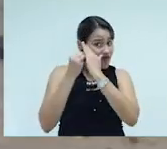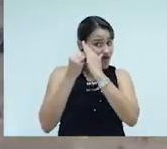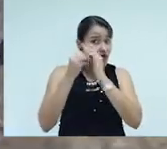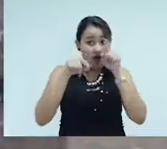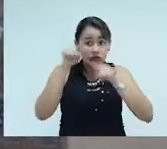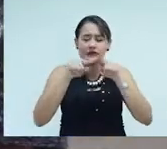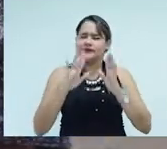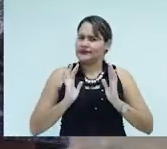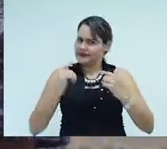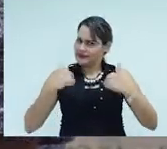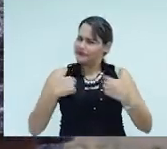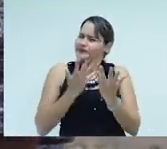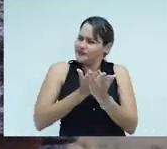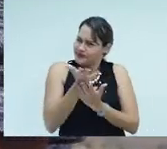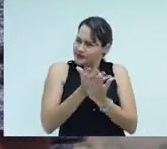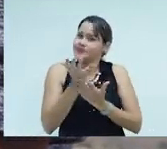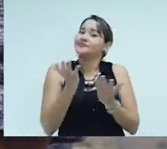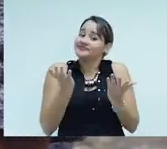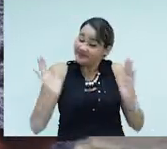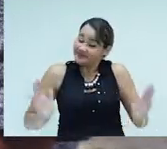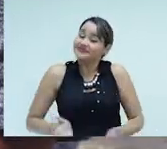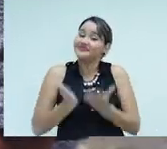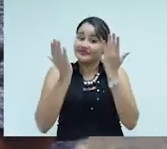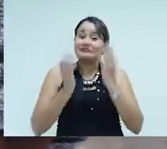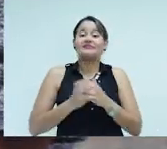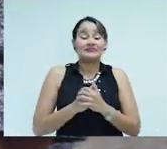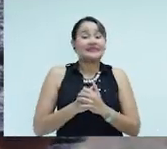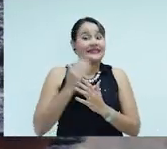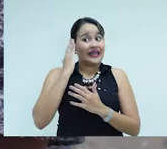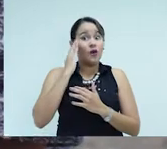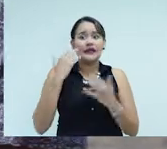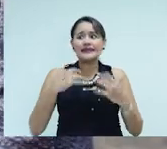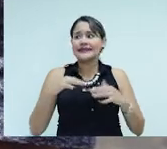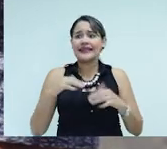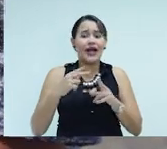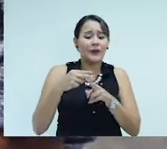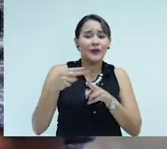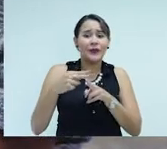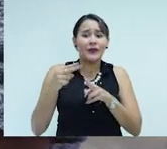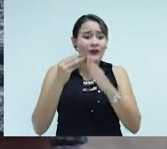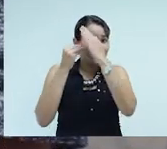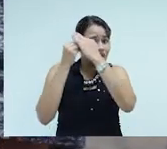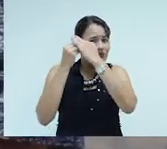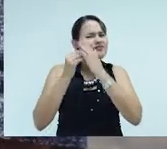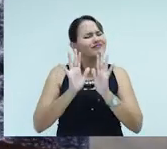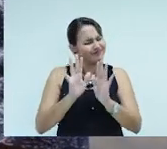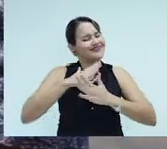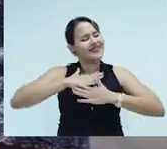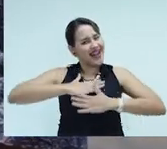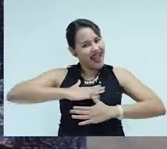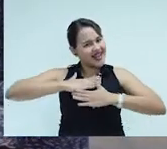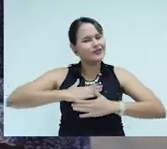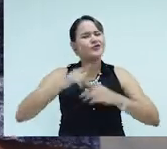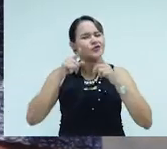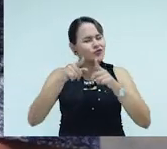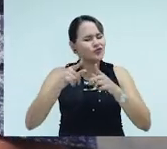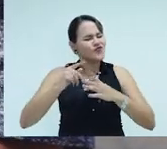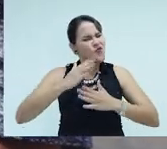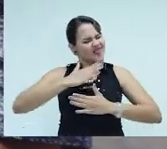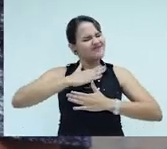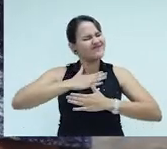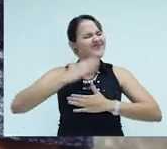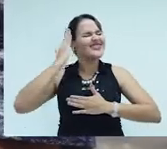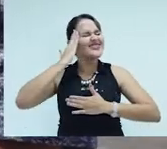los estudiantes que se van a enfrentar ahora a esta prueba es que la den toda, sobre todo, que confíen en